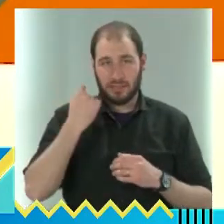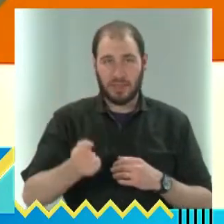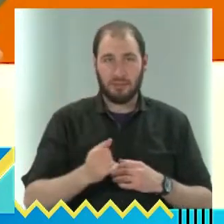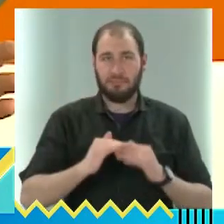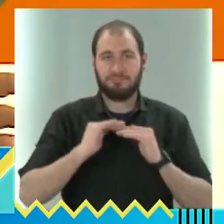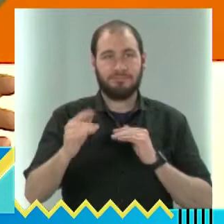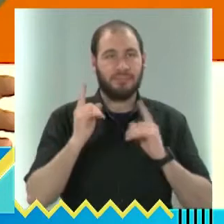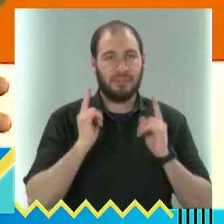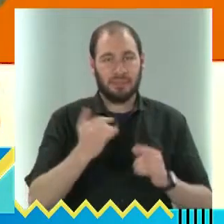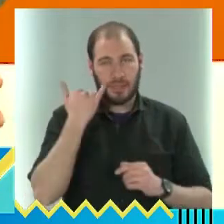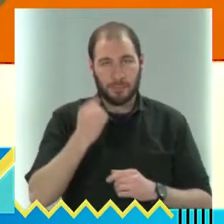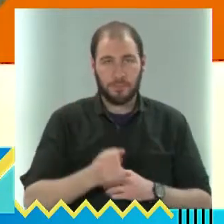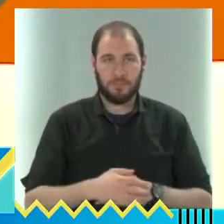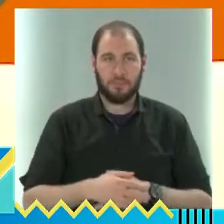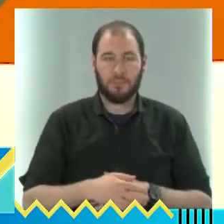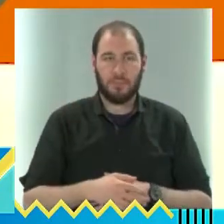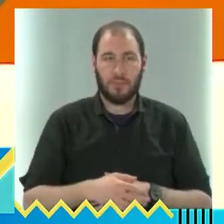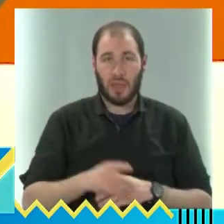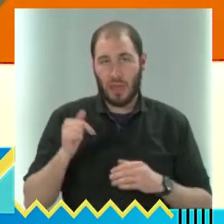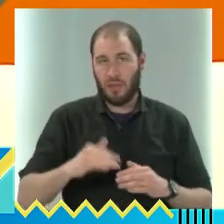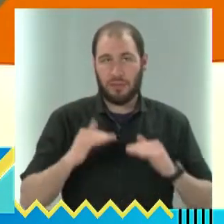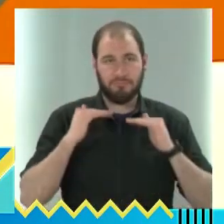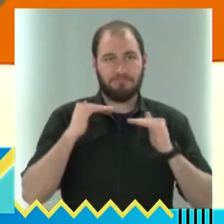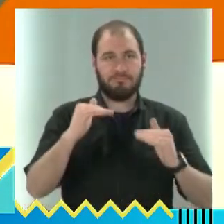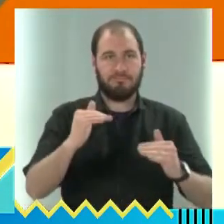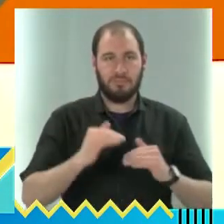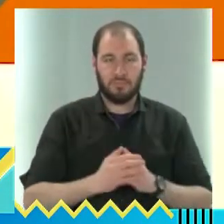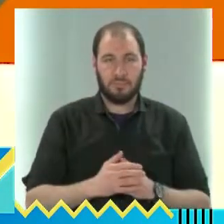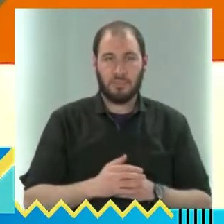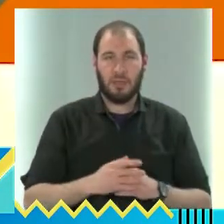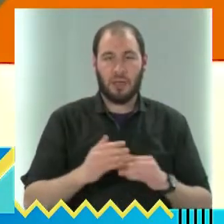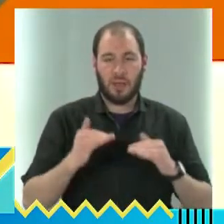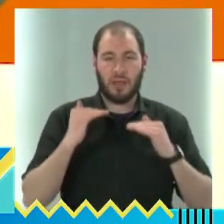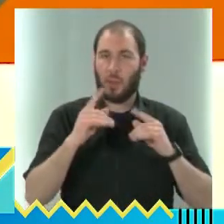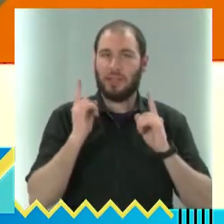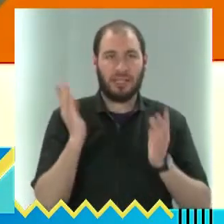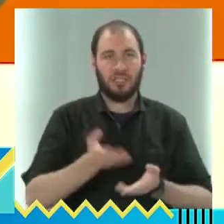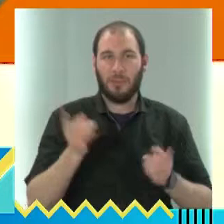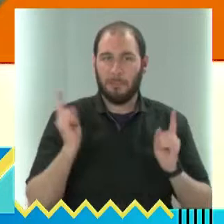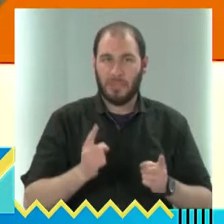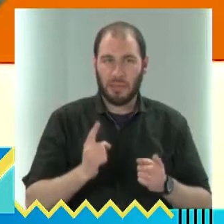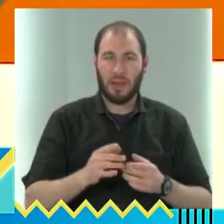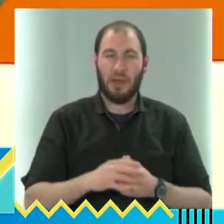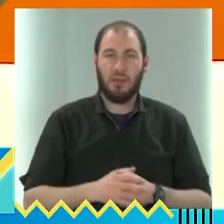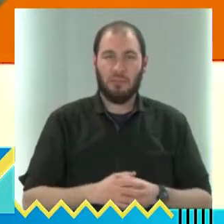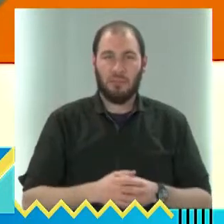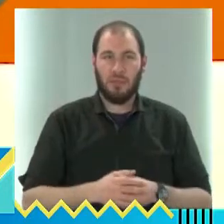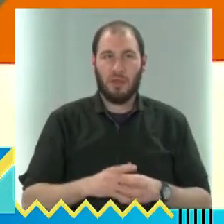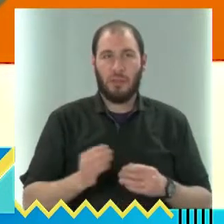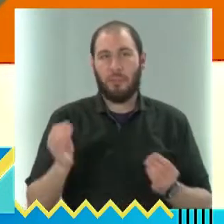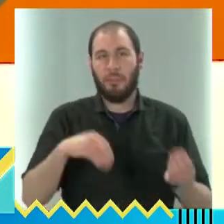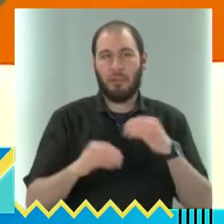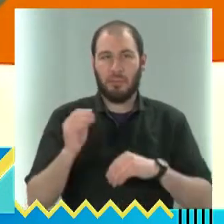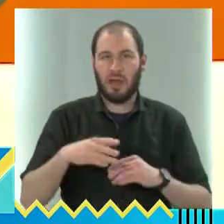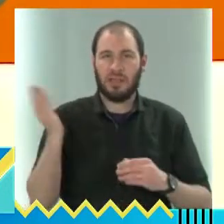está vigente y que está actualizada, o sea que se mantiene y es un correlato de la misma sanción con las distintas, sumándole